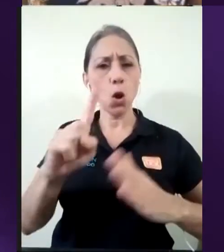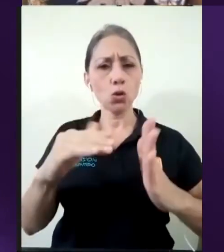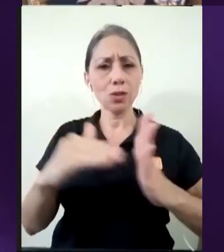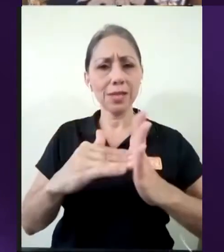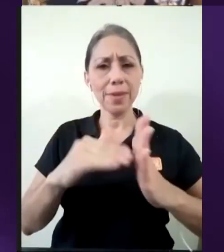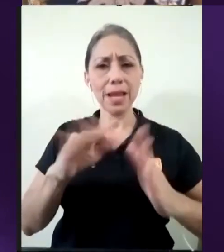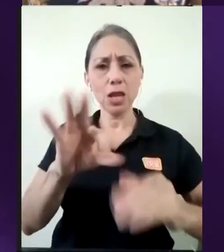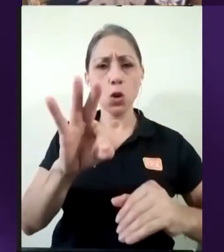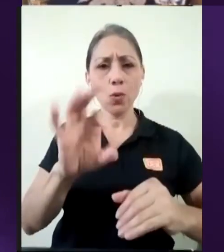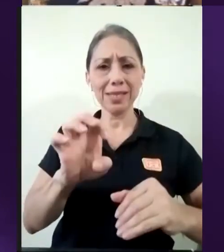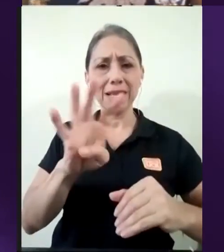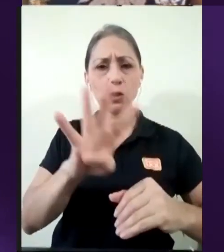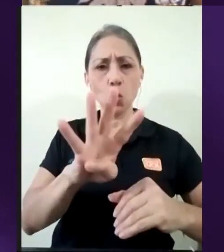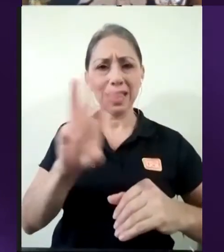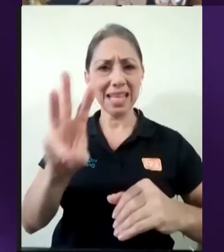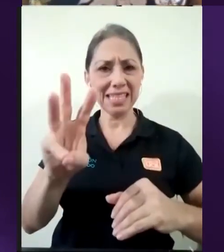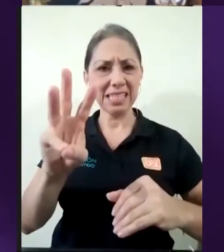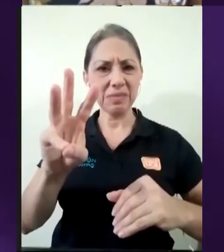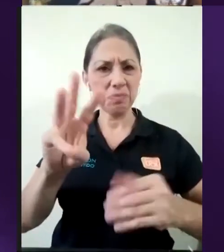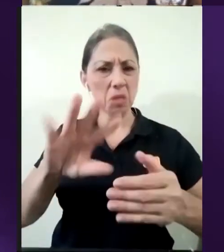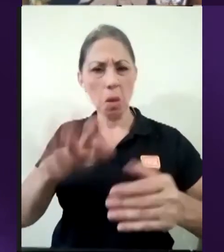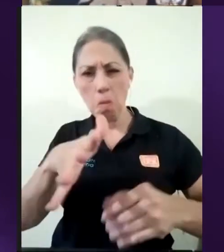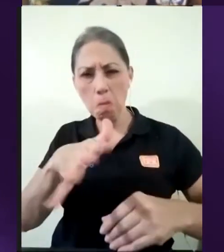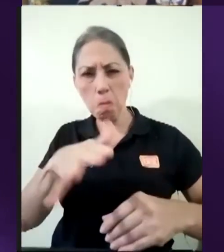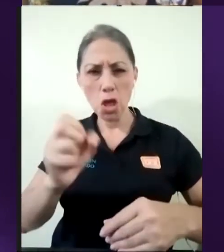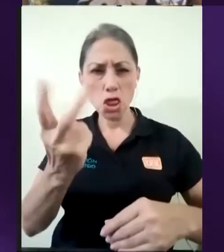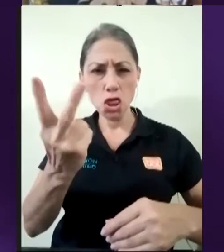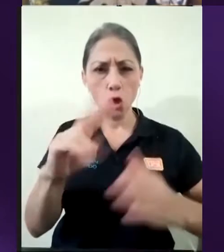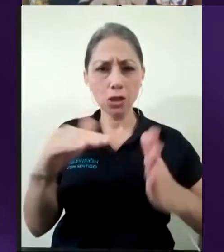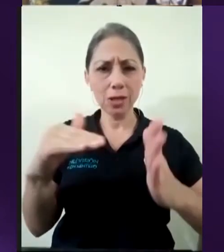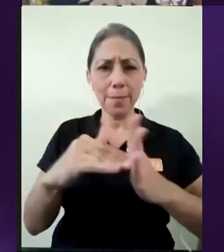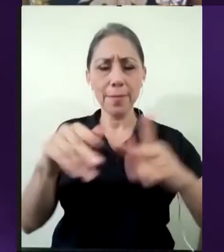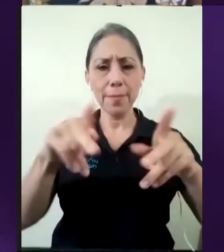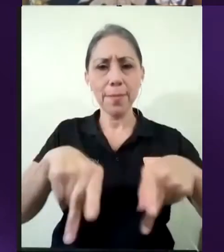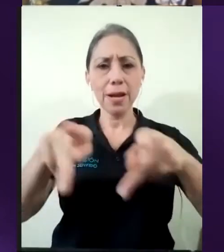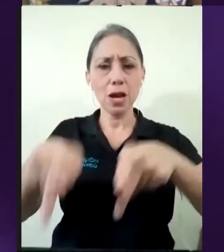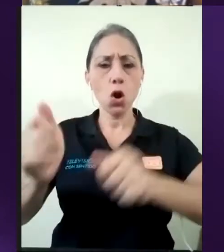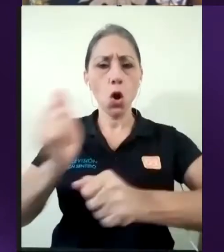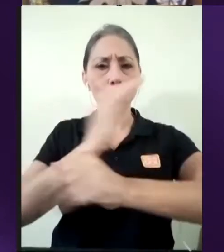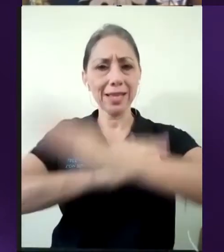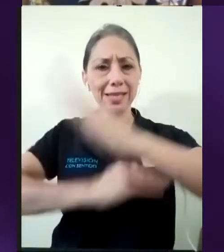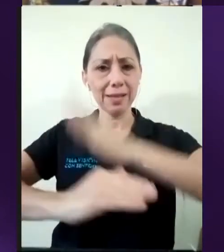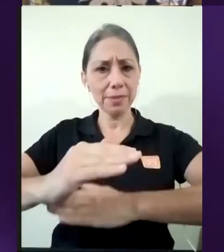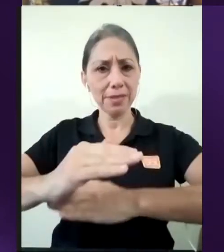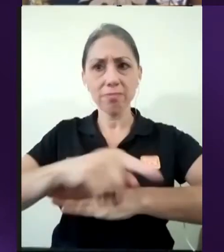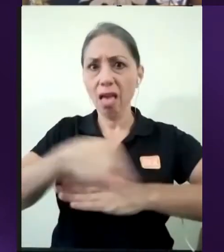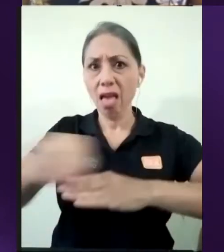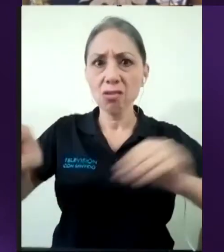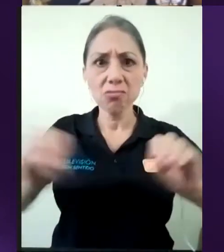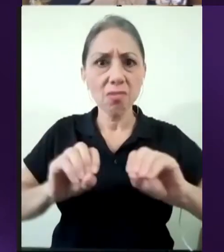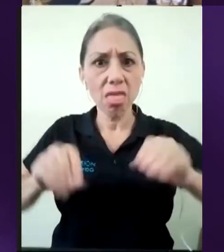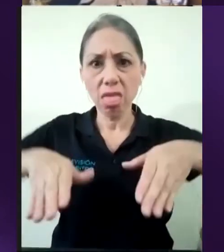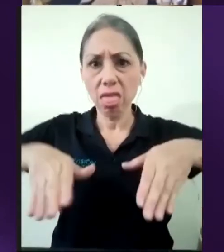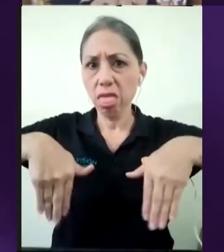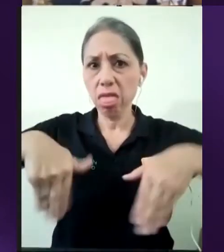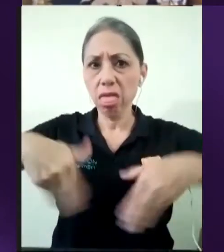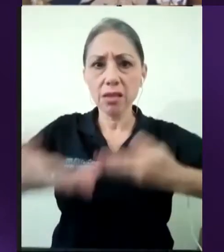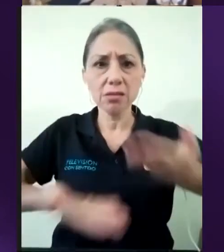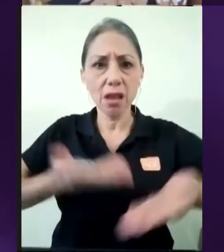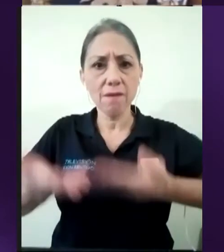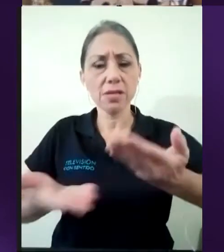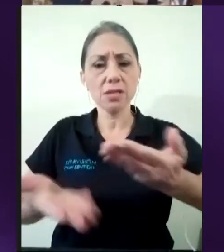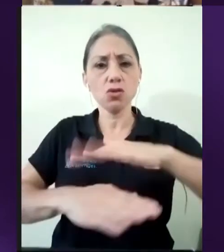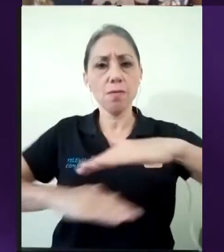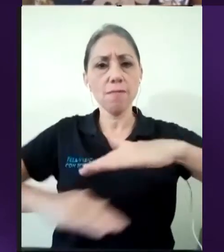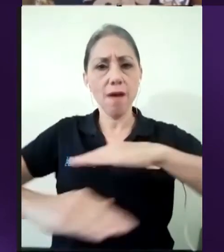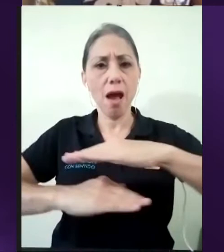11,946, o sea, alrededor de 12,000 personas con discapacidad, no disponen de servicios básicos, y eso hace que